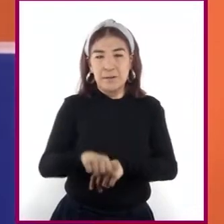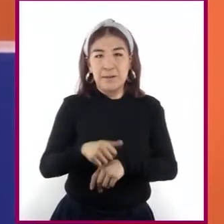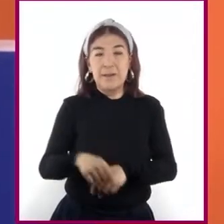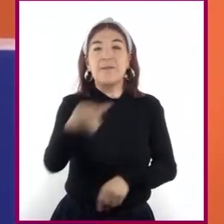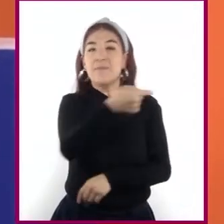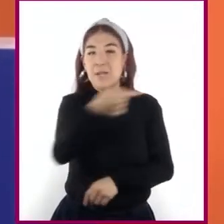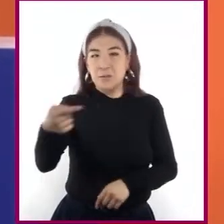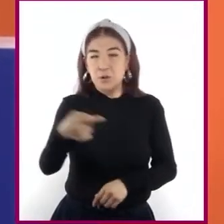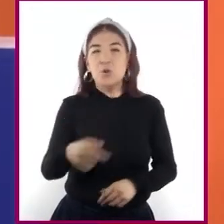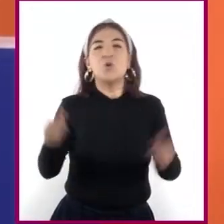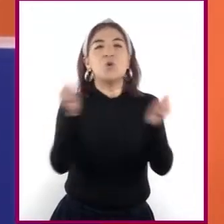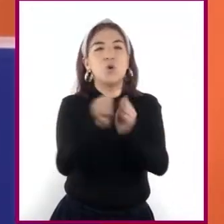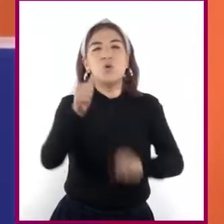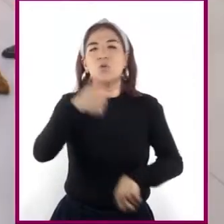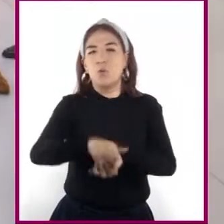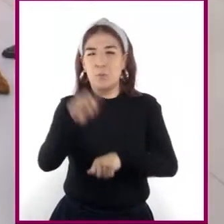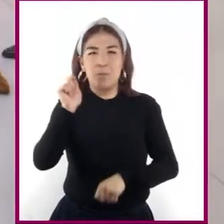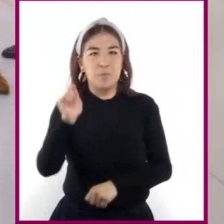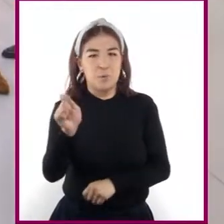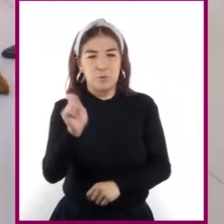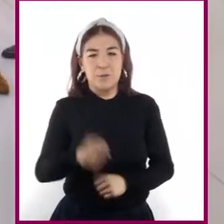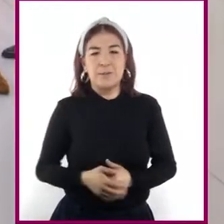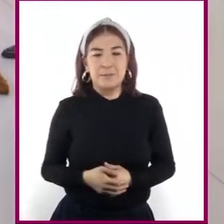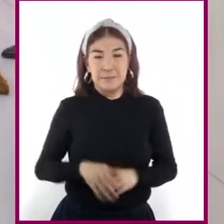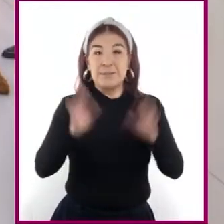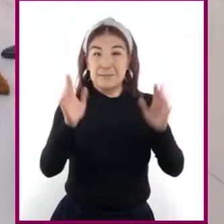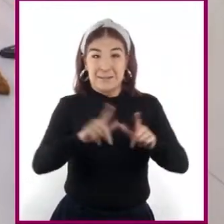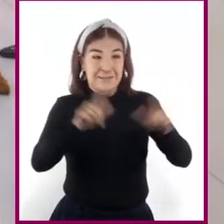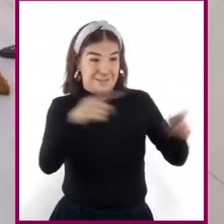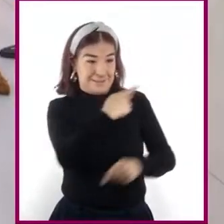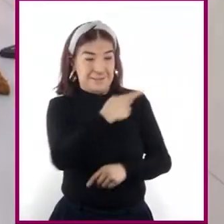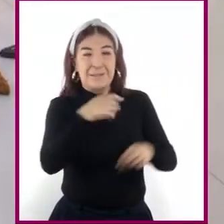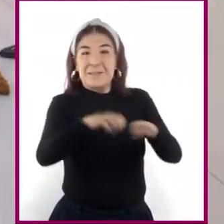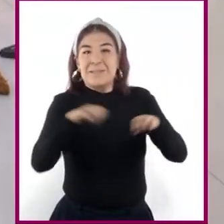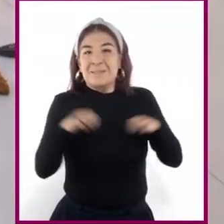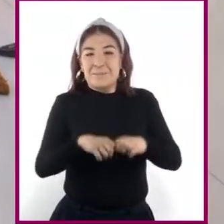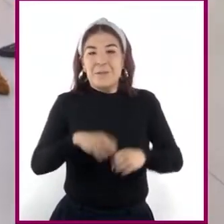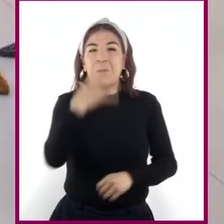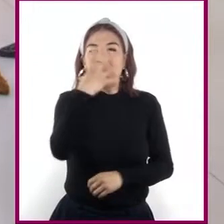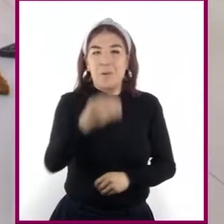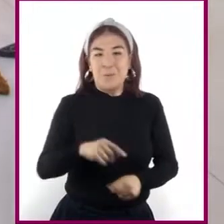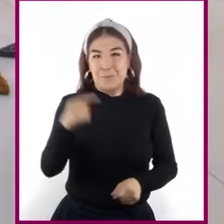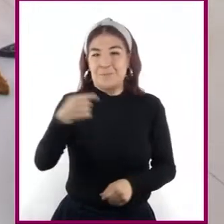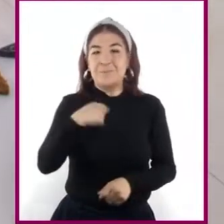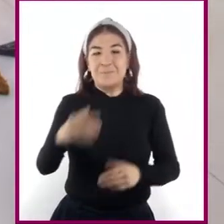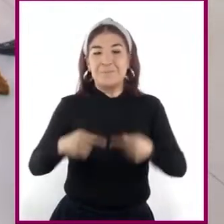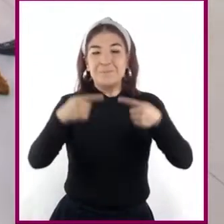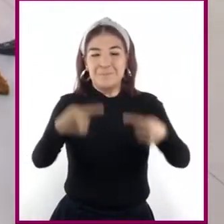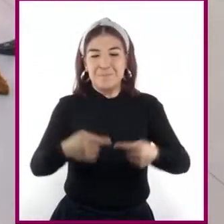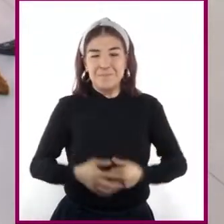la fracción como el decimal. Listo, equipo Coyote. Es nuestro turno de avanzar.